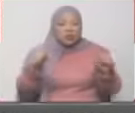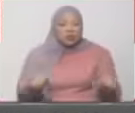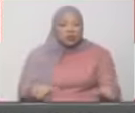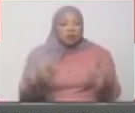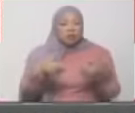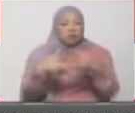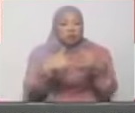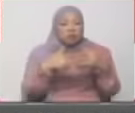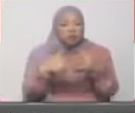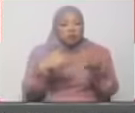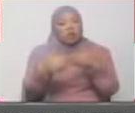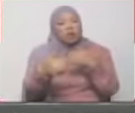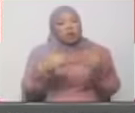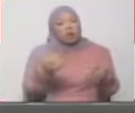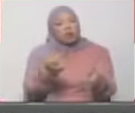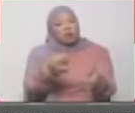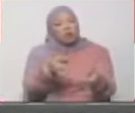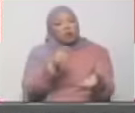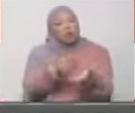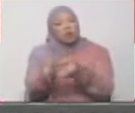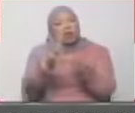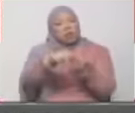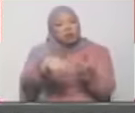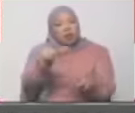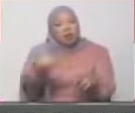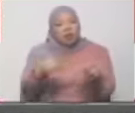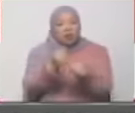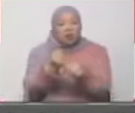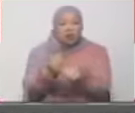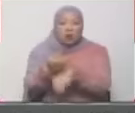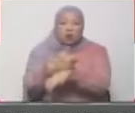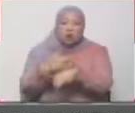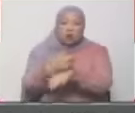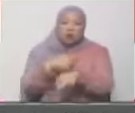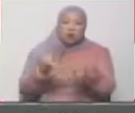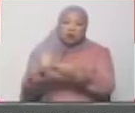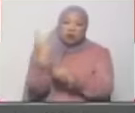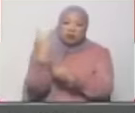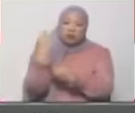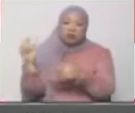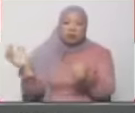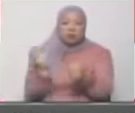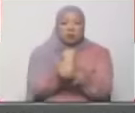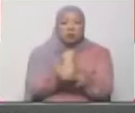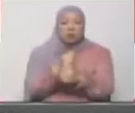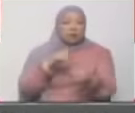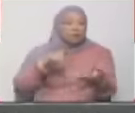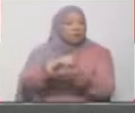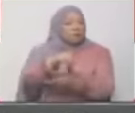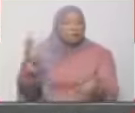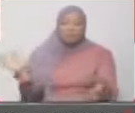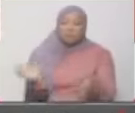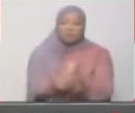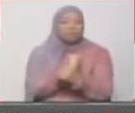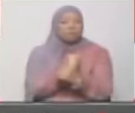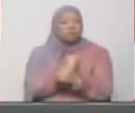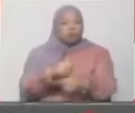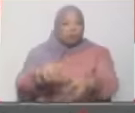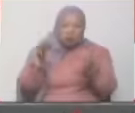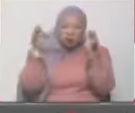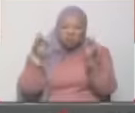la indolencia, los corruptos y los traidores. Vamos por ello, vamos por ello, con